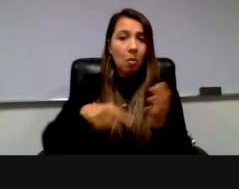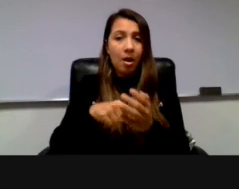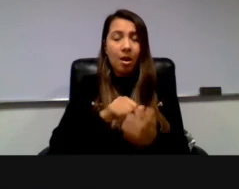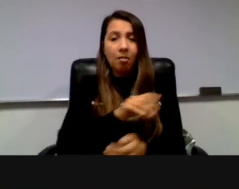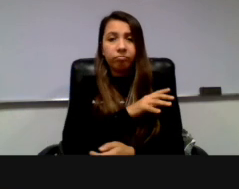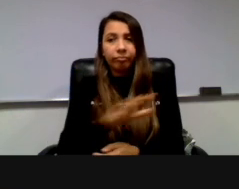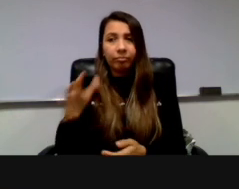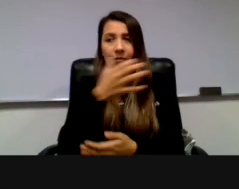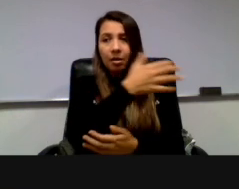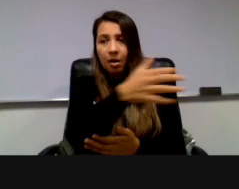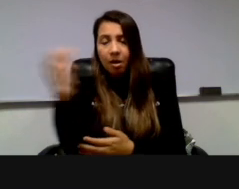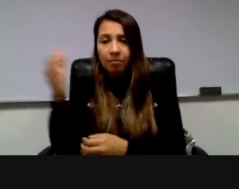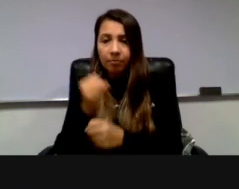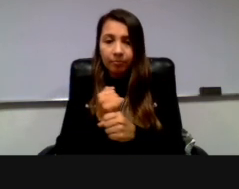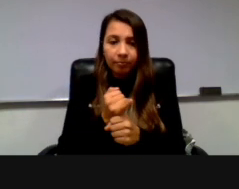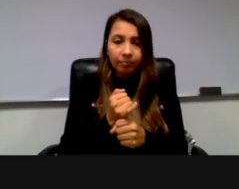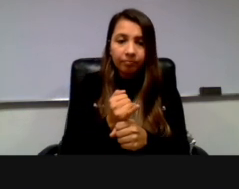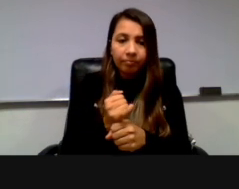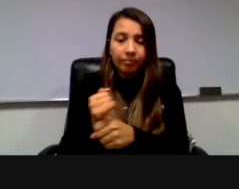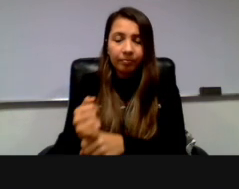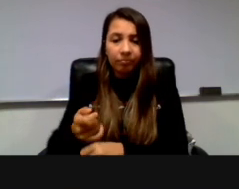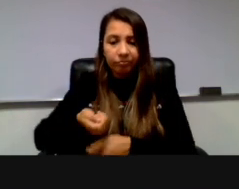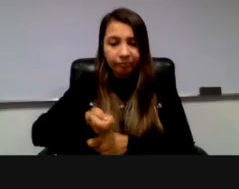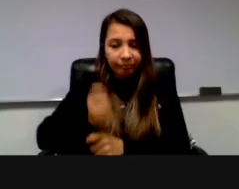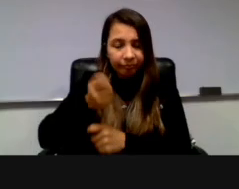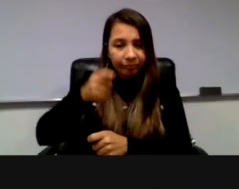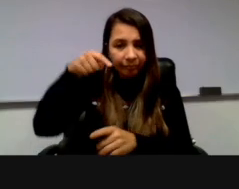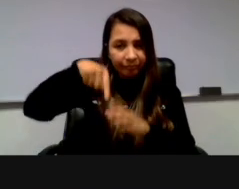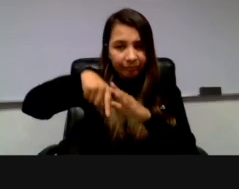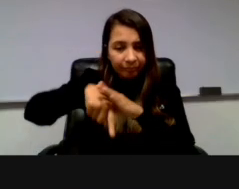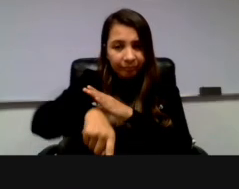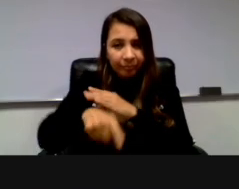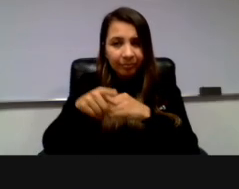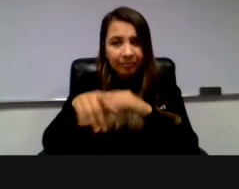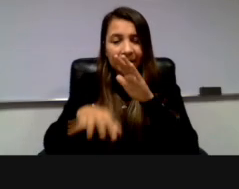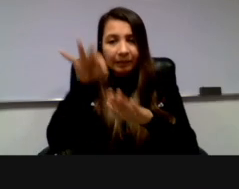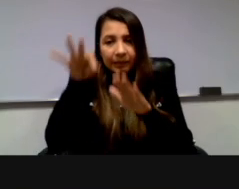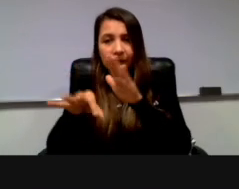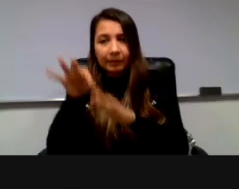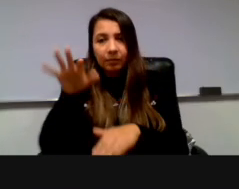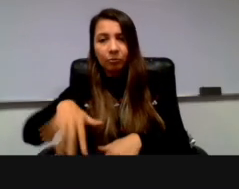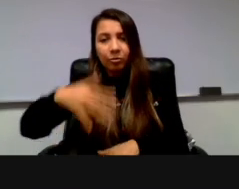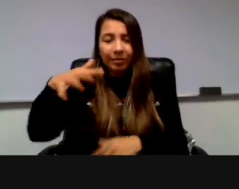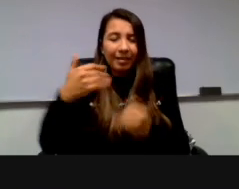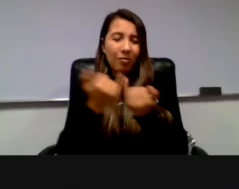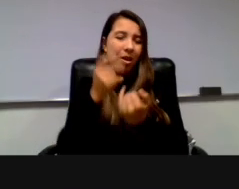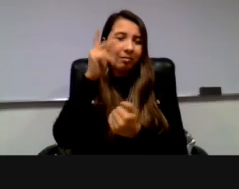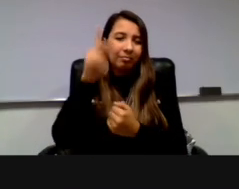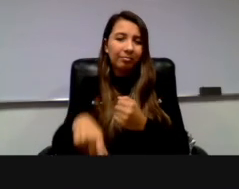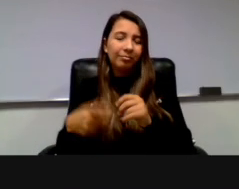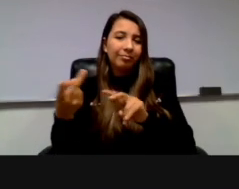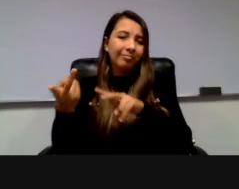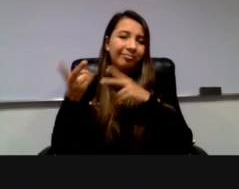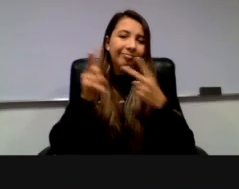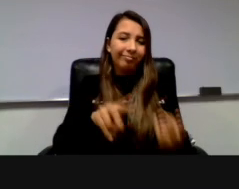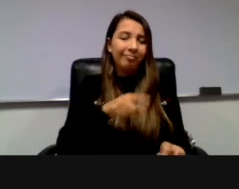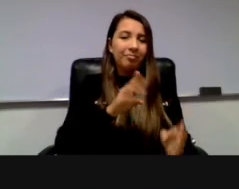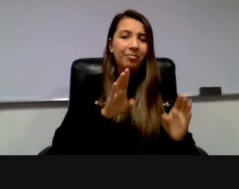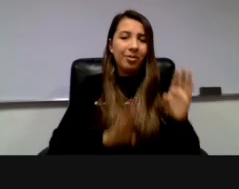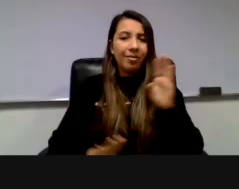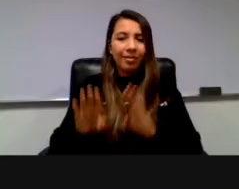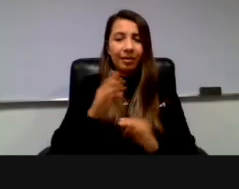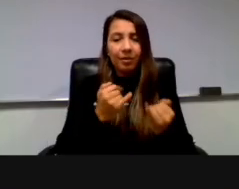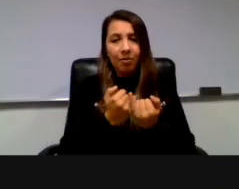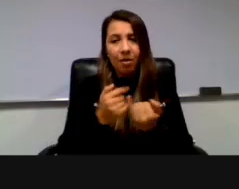increíbles, ¿no? Al campo, a excavar, ¿no? Y pues trabajar ahí con la tierra y poco a poco